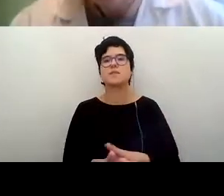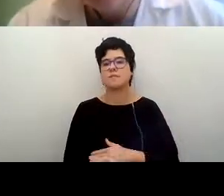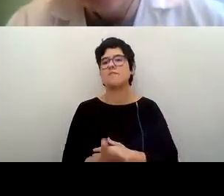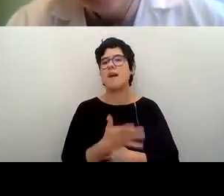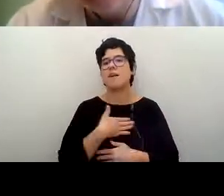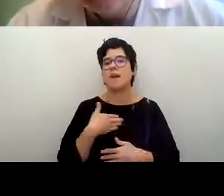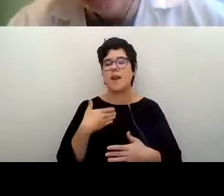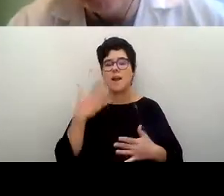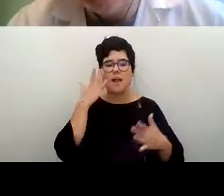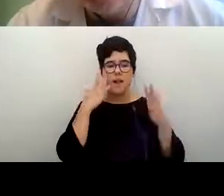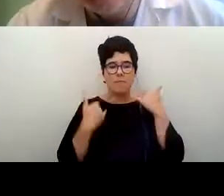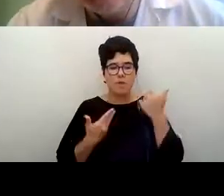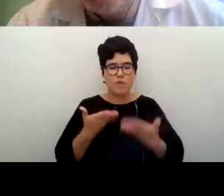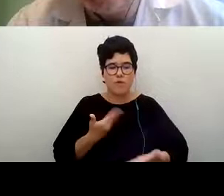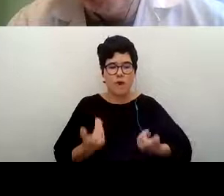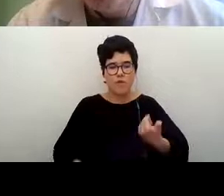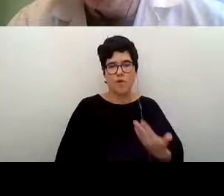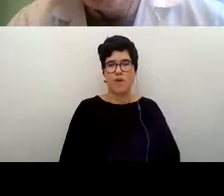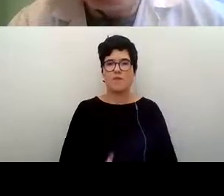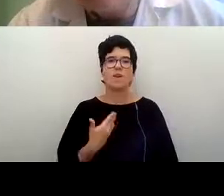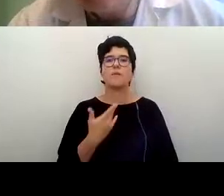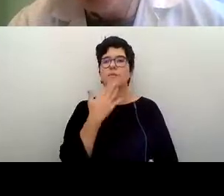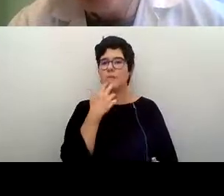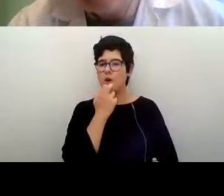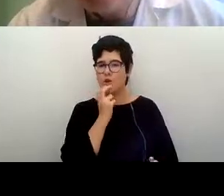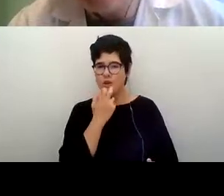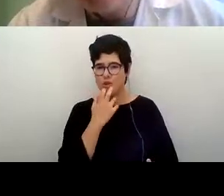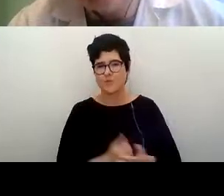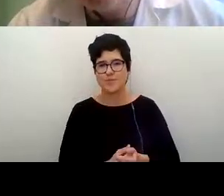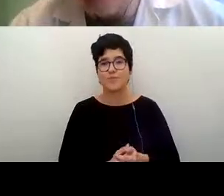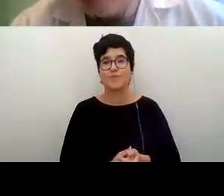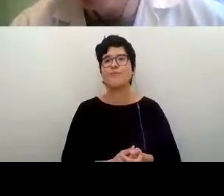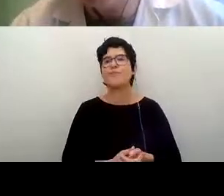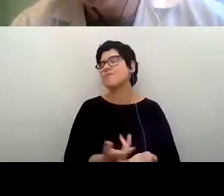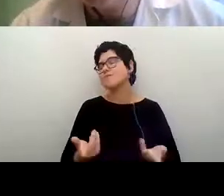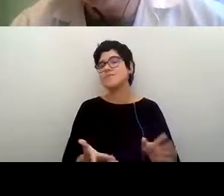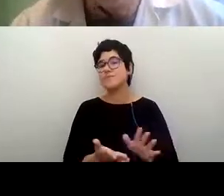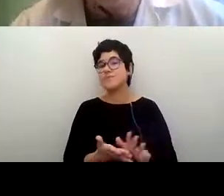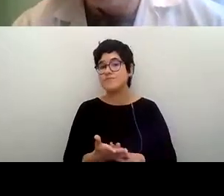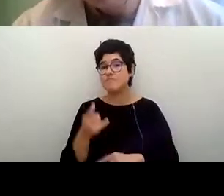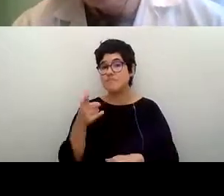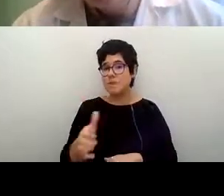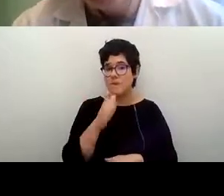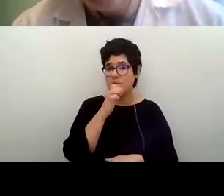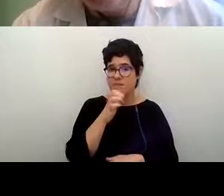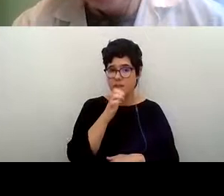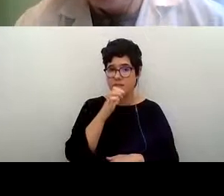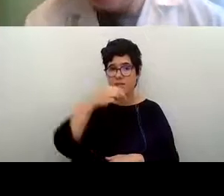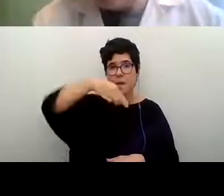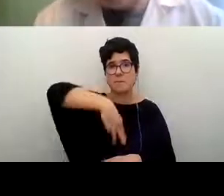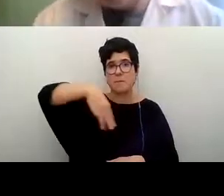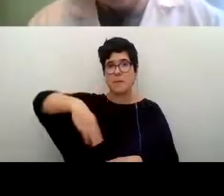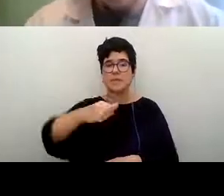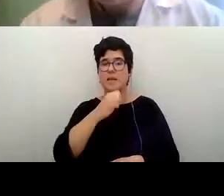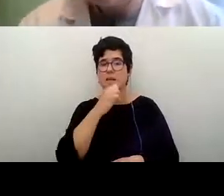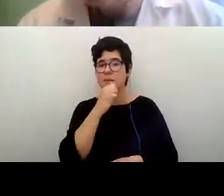los productos de oxidación. ¿Qué podemos esperar de los MindMaster bebibles? Pues